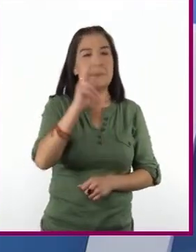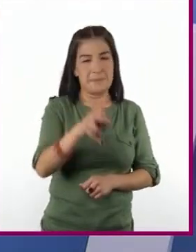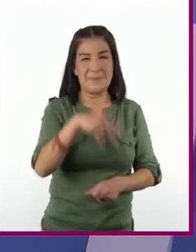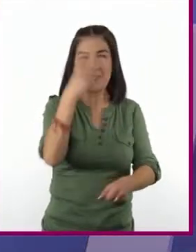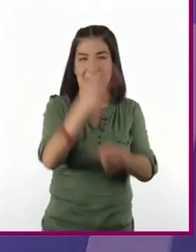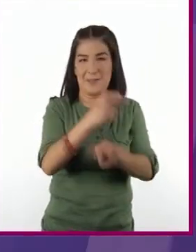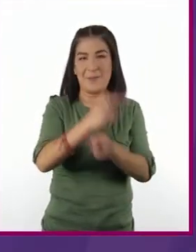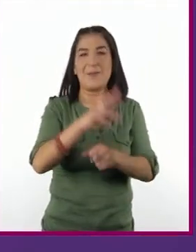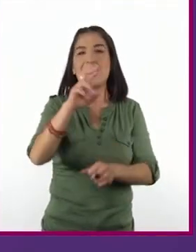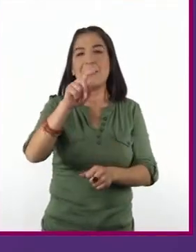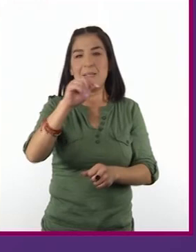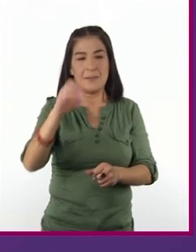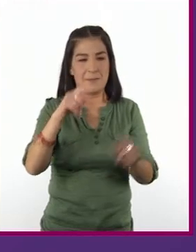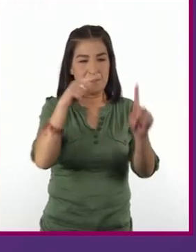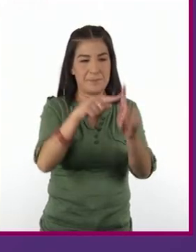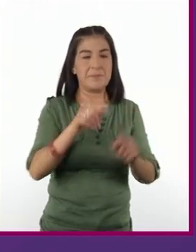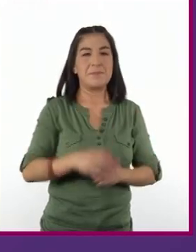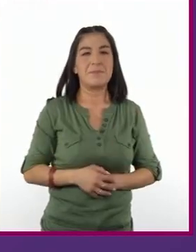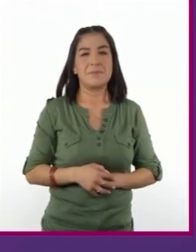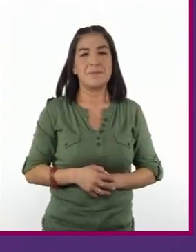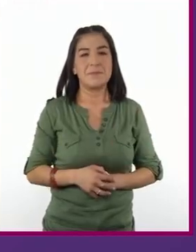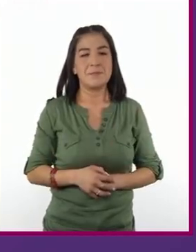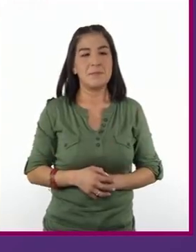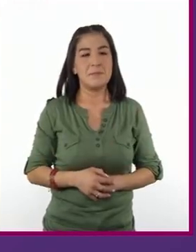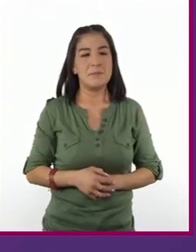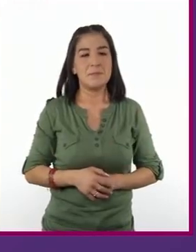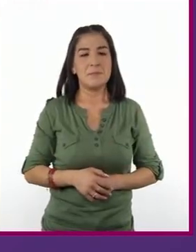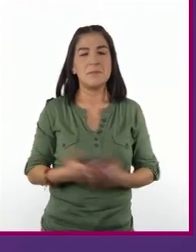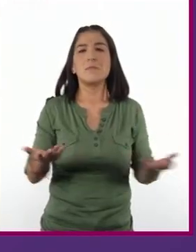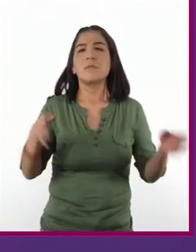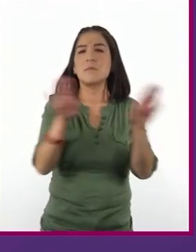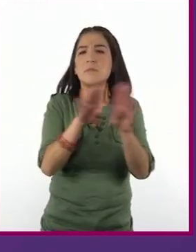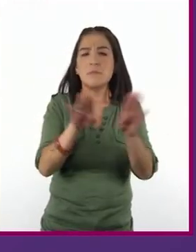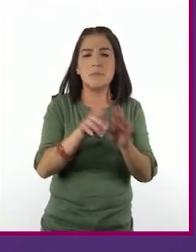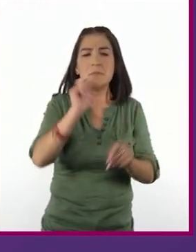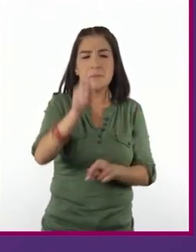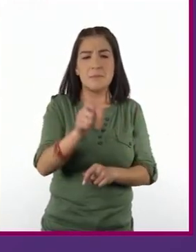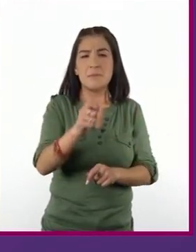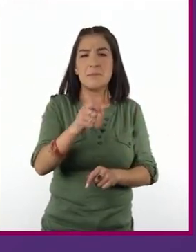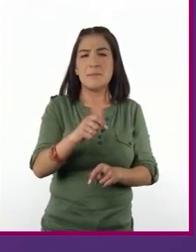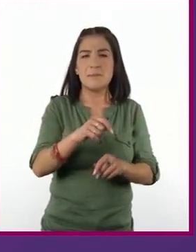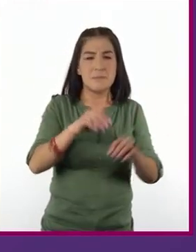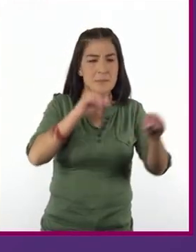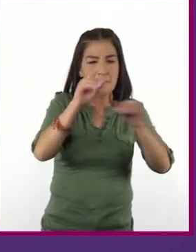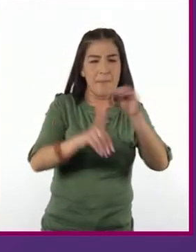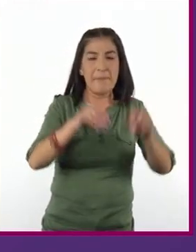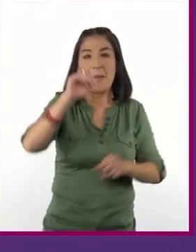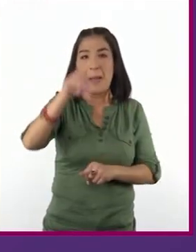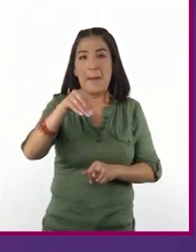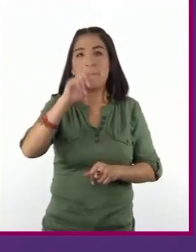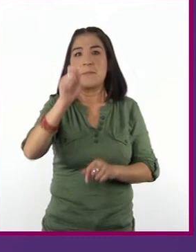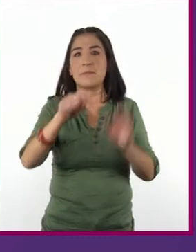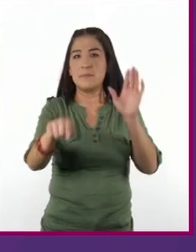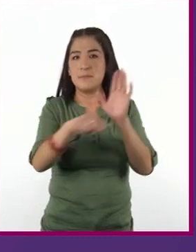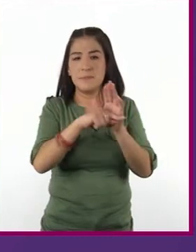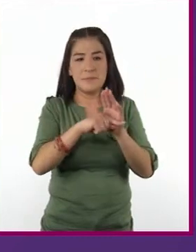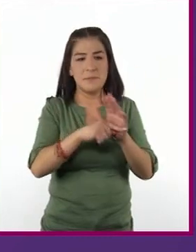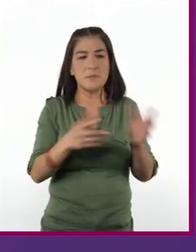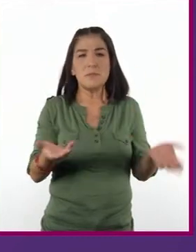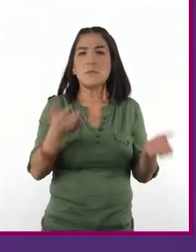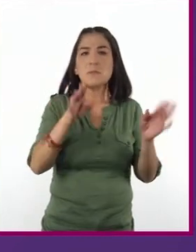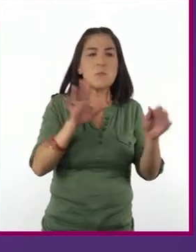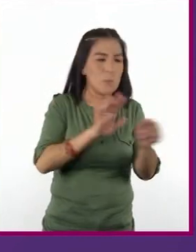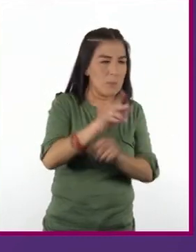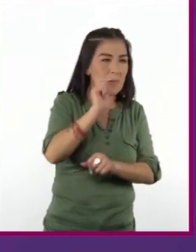reto. Segundo reto. ¿Cómo será la gráfica si ahora m es negativa? ¿Por qué cuadrantes